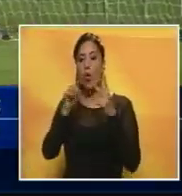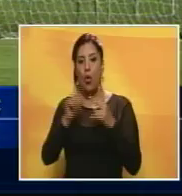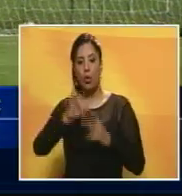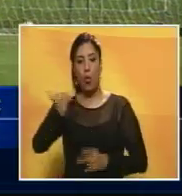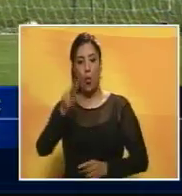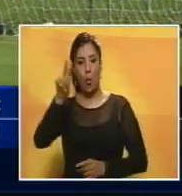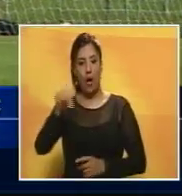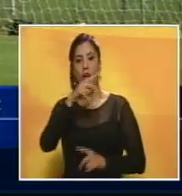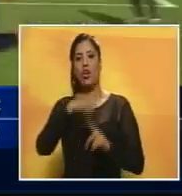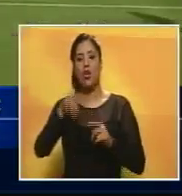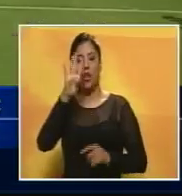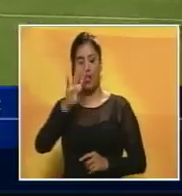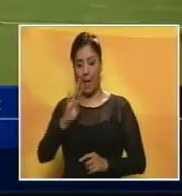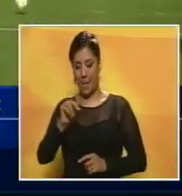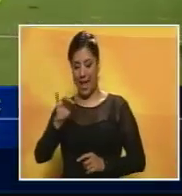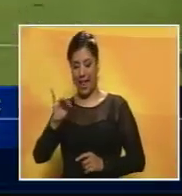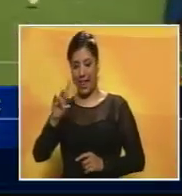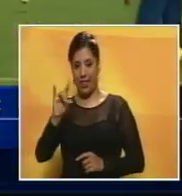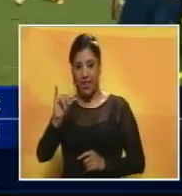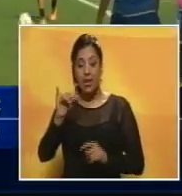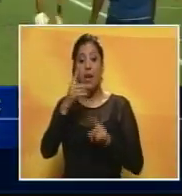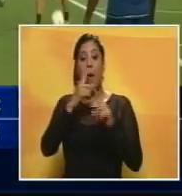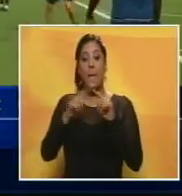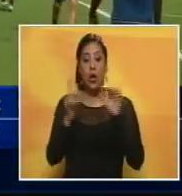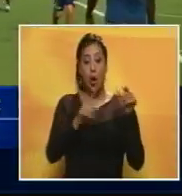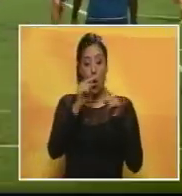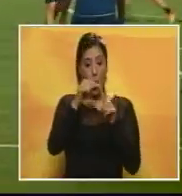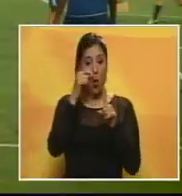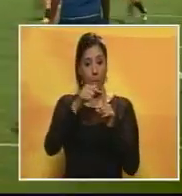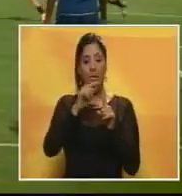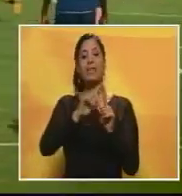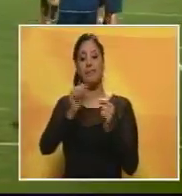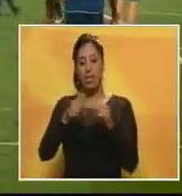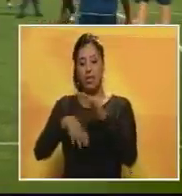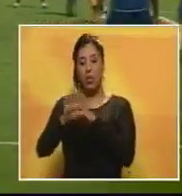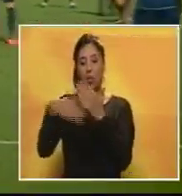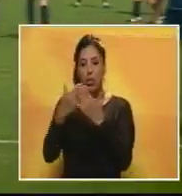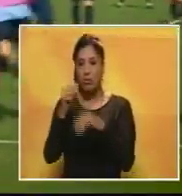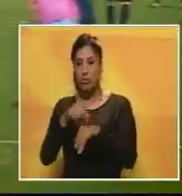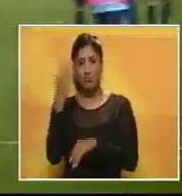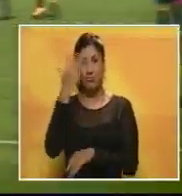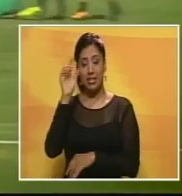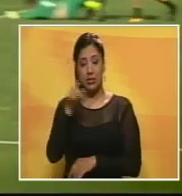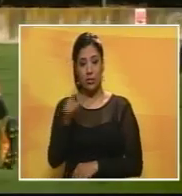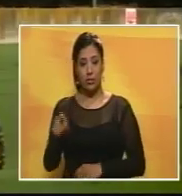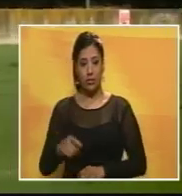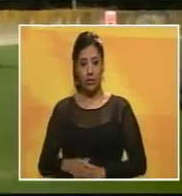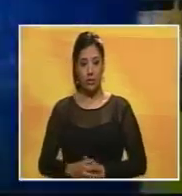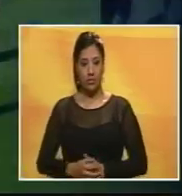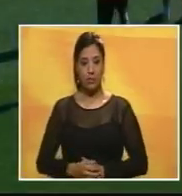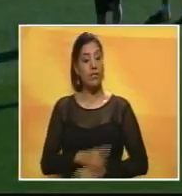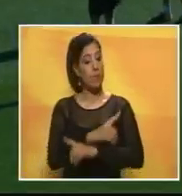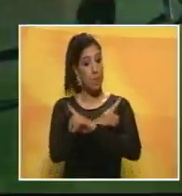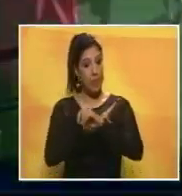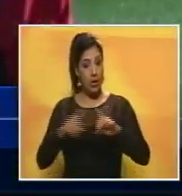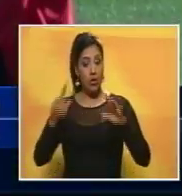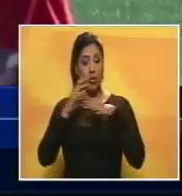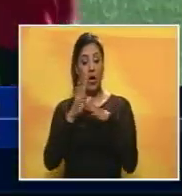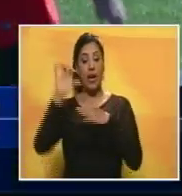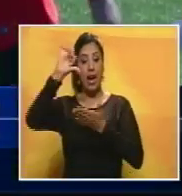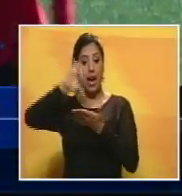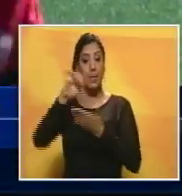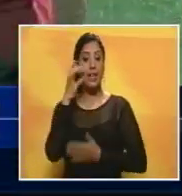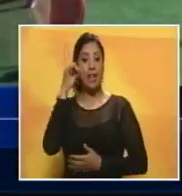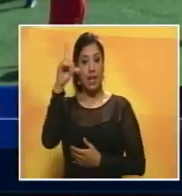Cuadrado y Benedikt Höwedes, mientras que Alexandro será duda hasta último momento. En el Olímpico de la